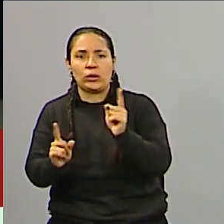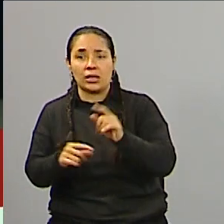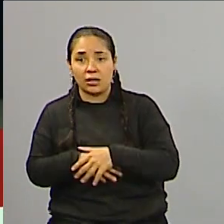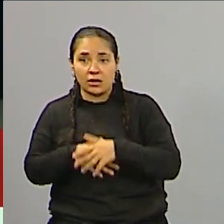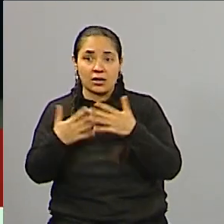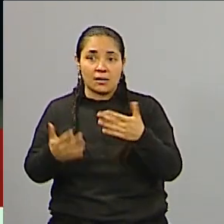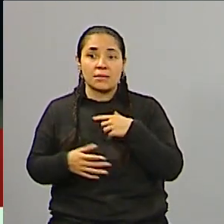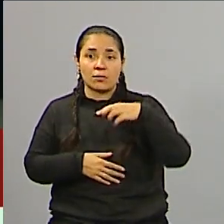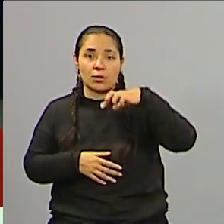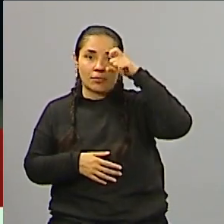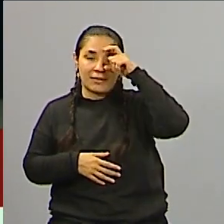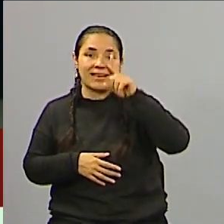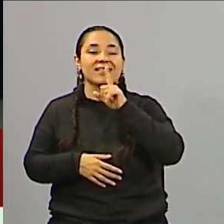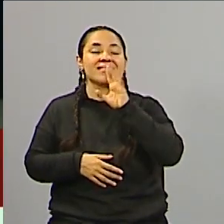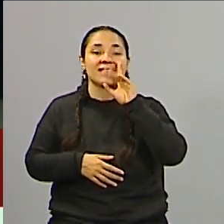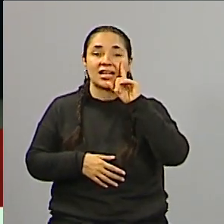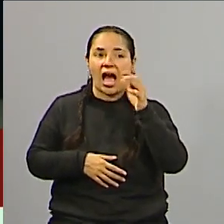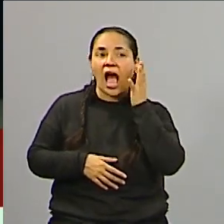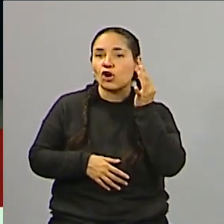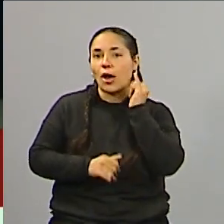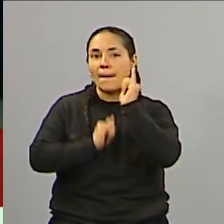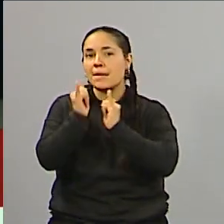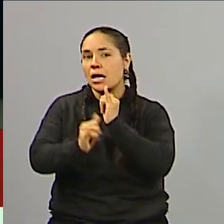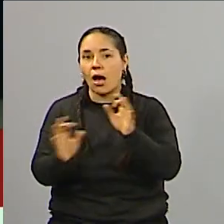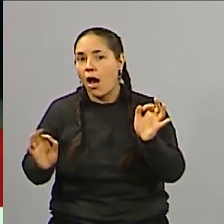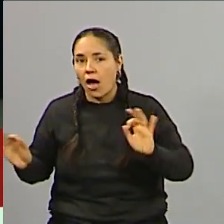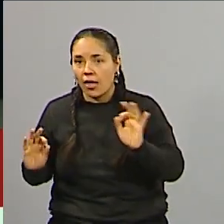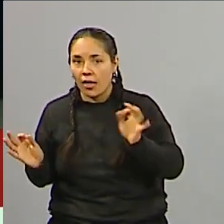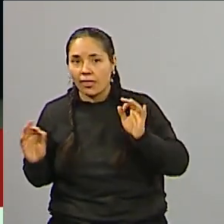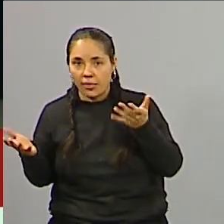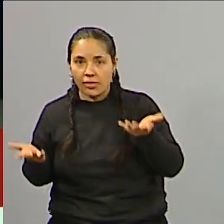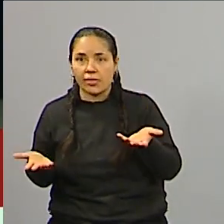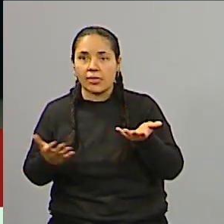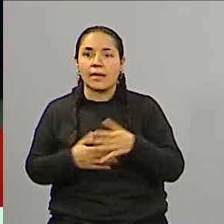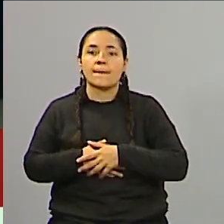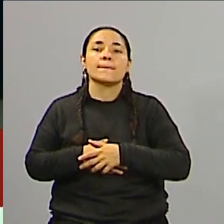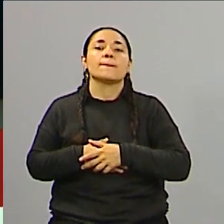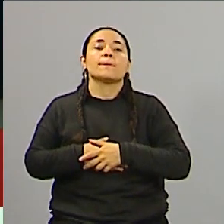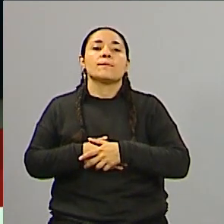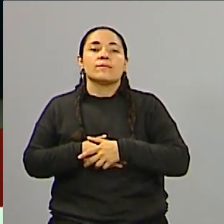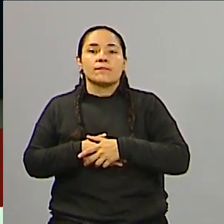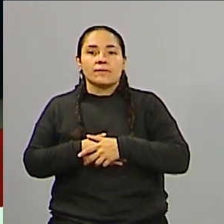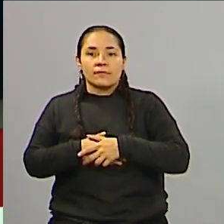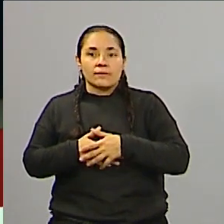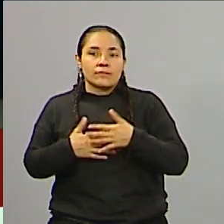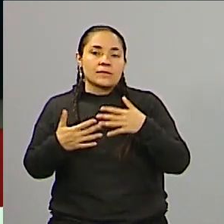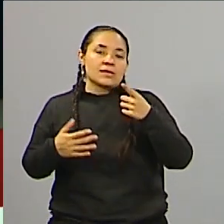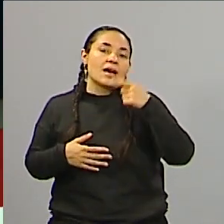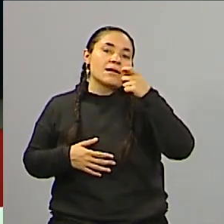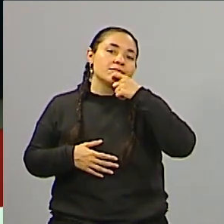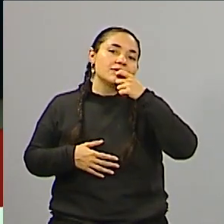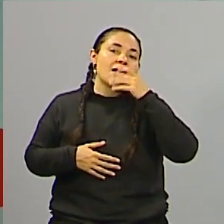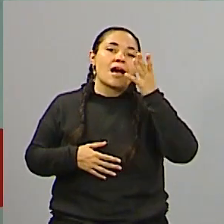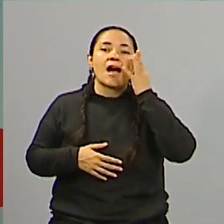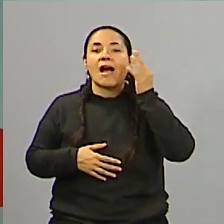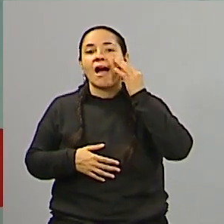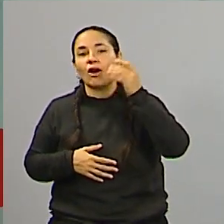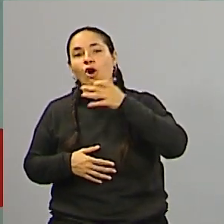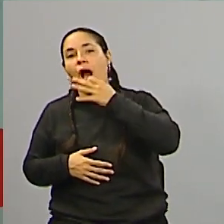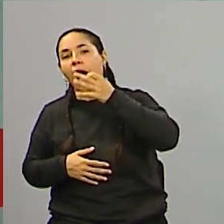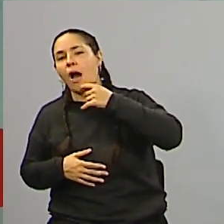invertir. Lo que tiene que hacer el municipio es acompañar al inversor, no ser una traba, todo lo contrario, hay que fomentar el